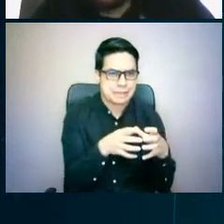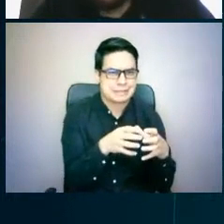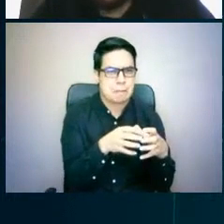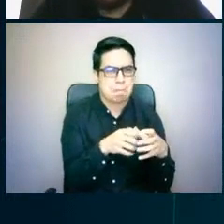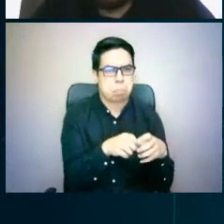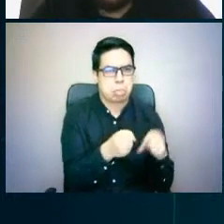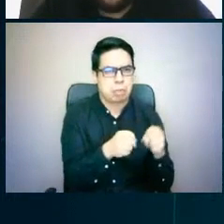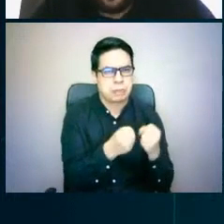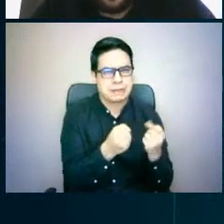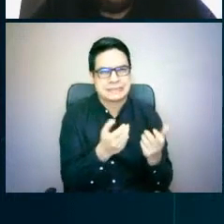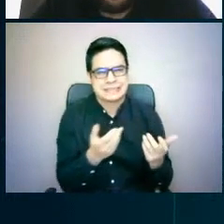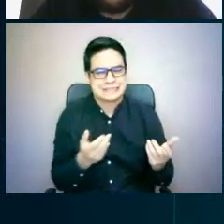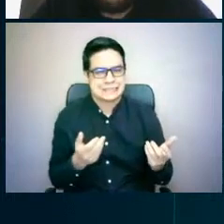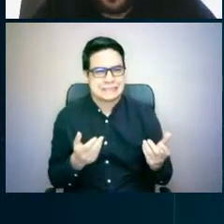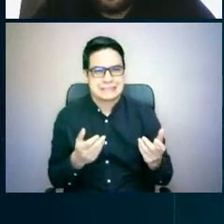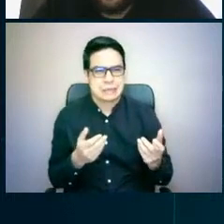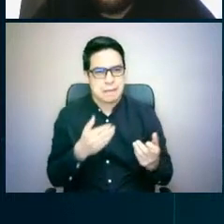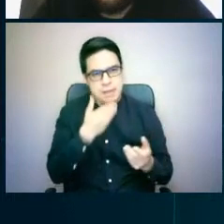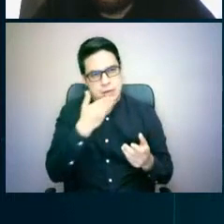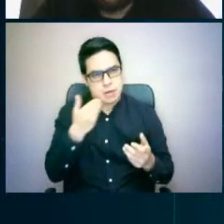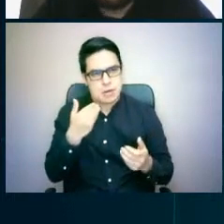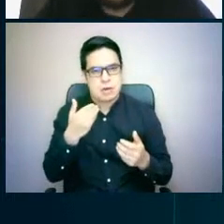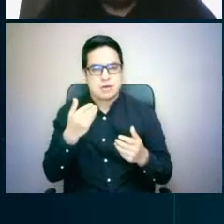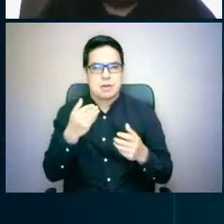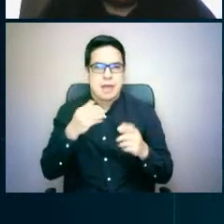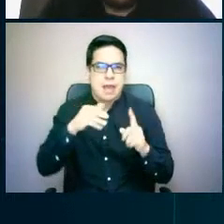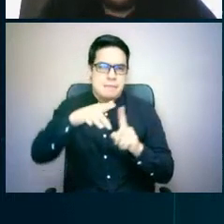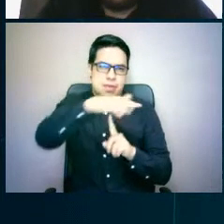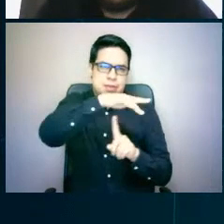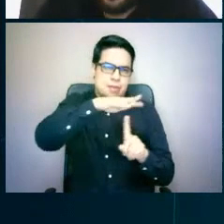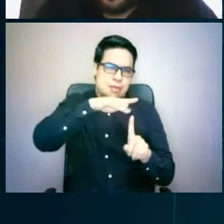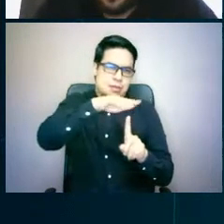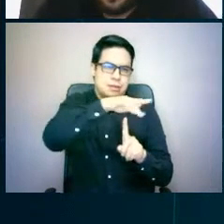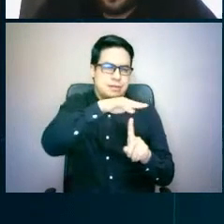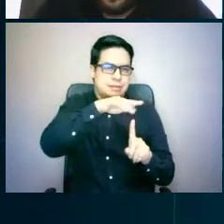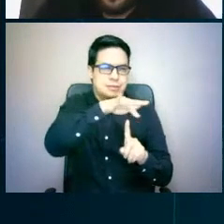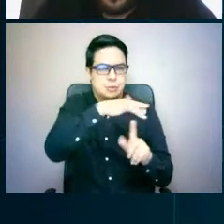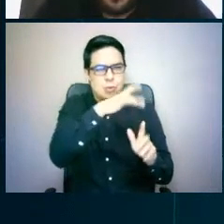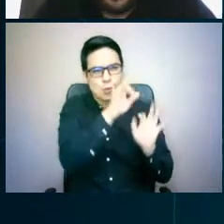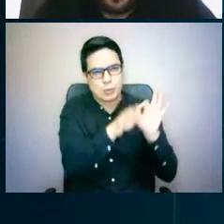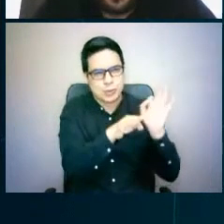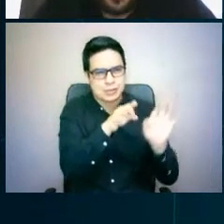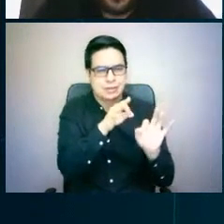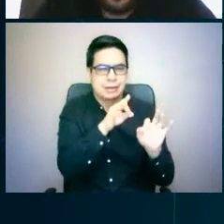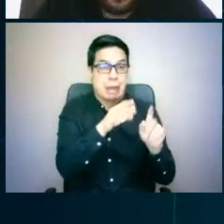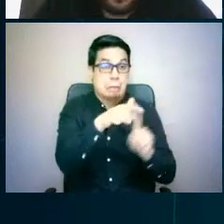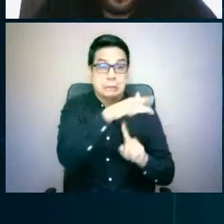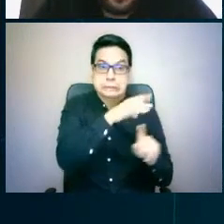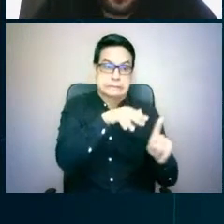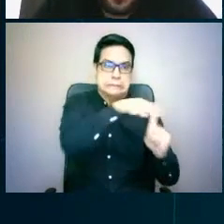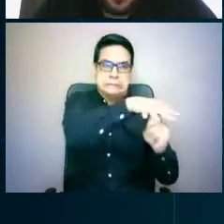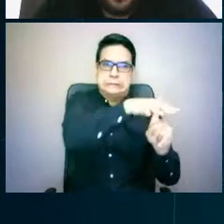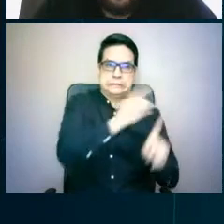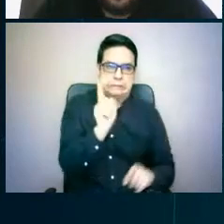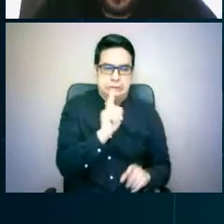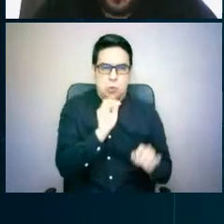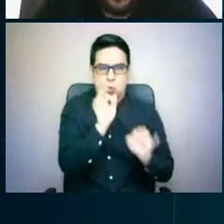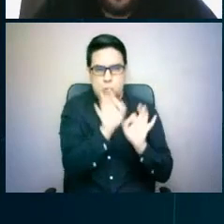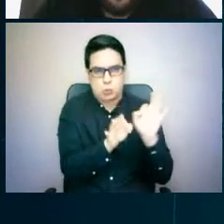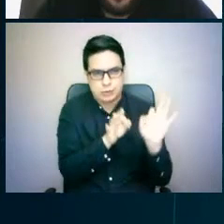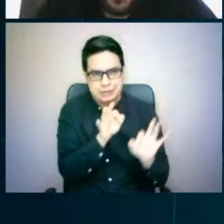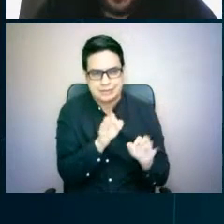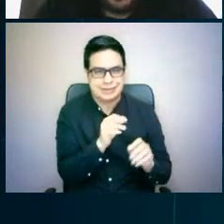y en el medio ambiente por la afectación pues que este gas le da